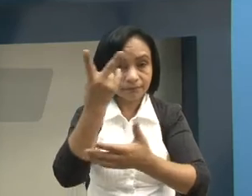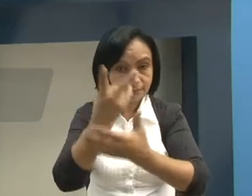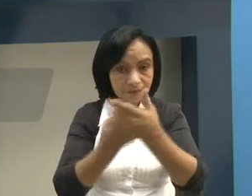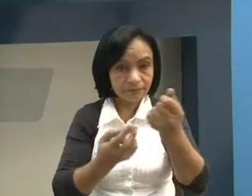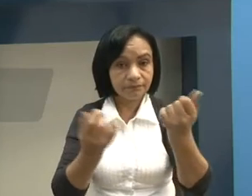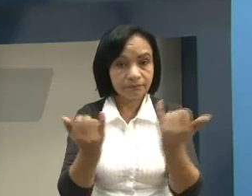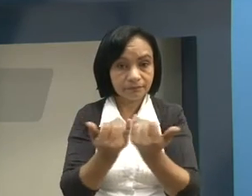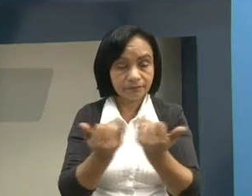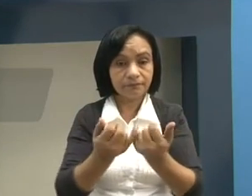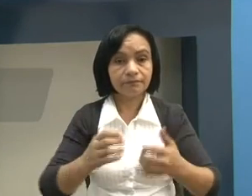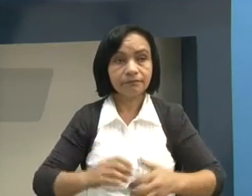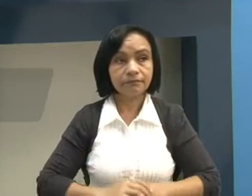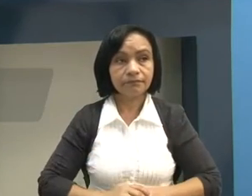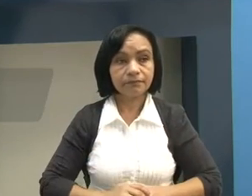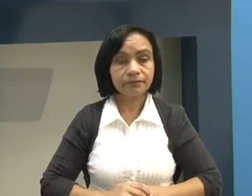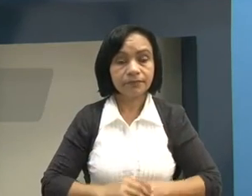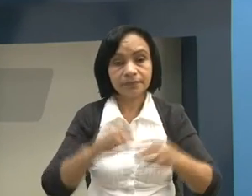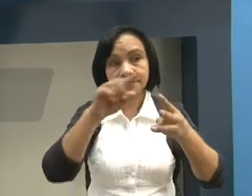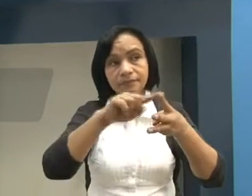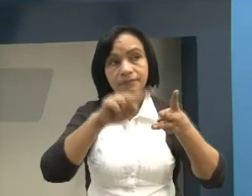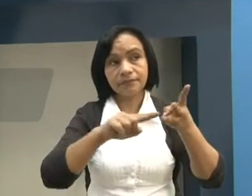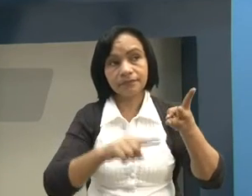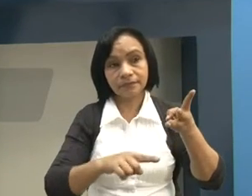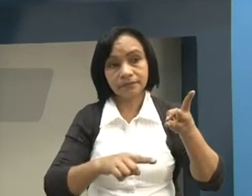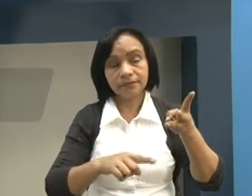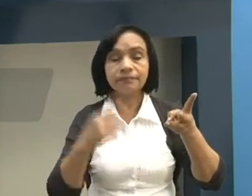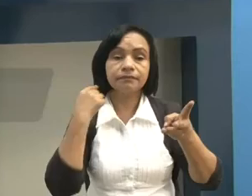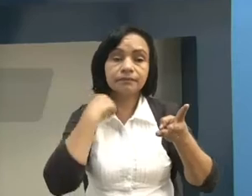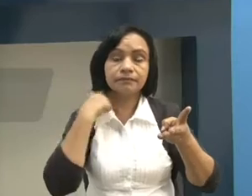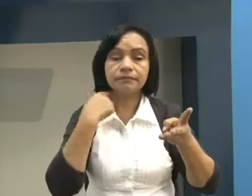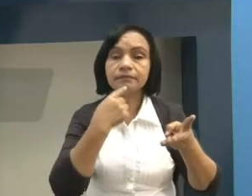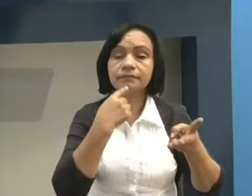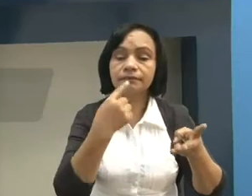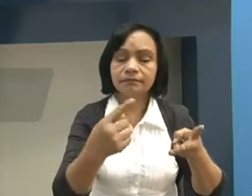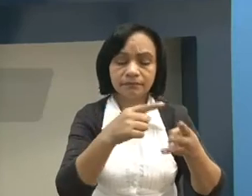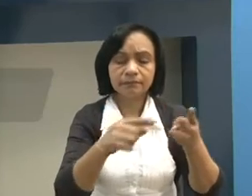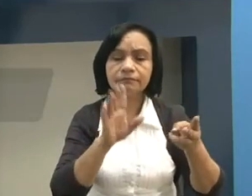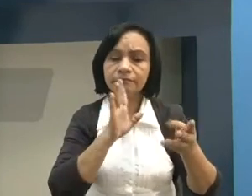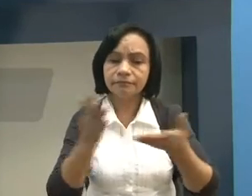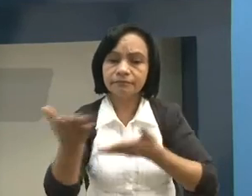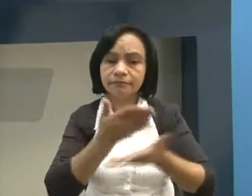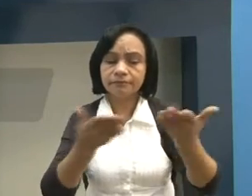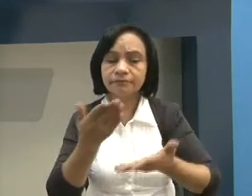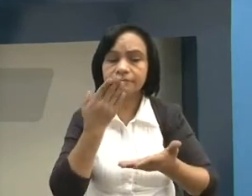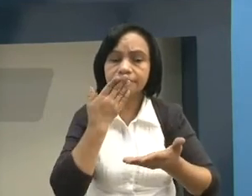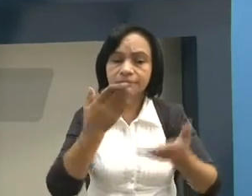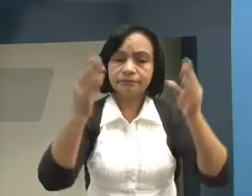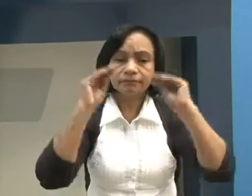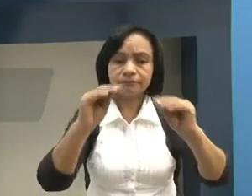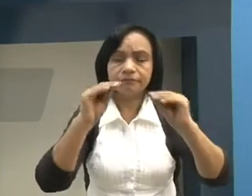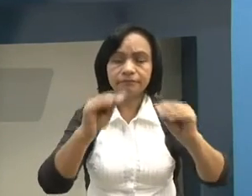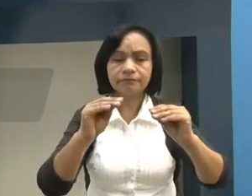tiempo. Entonces, hay tres elementos que siempre hemos discutido que inciden en la calidad de la educación.